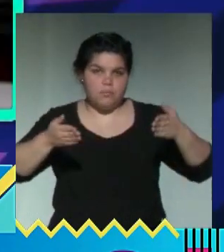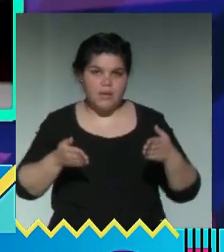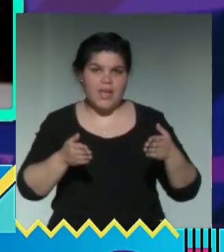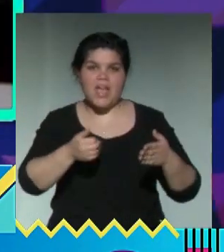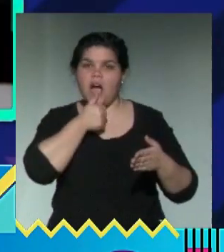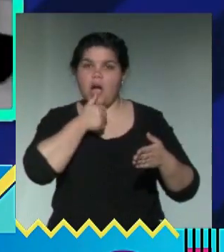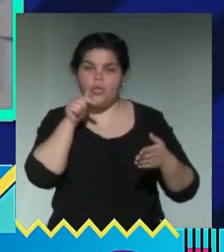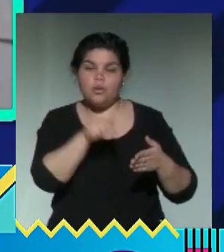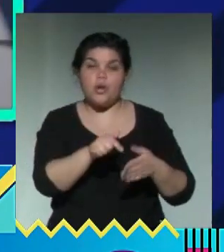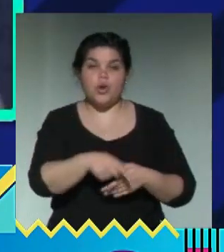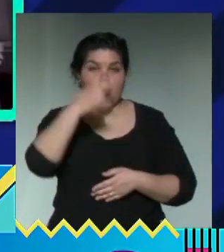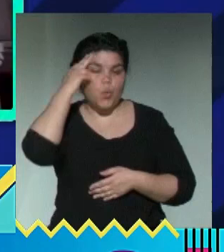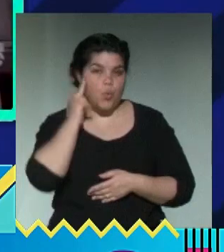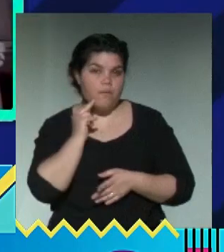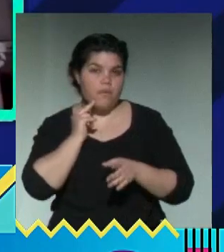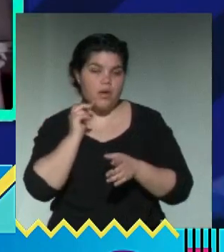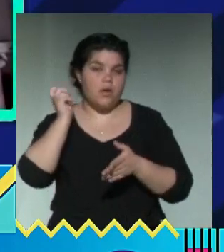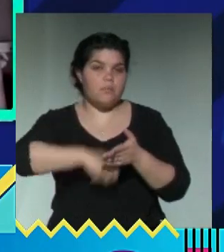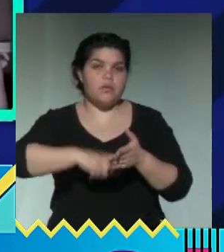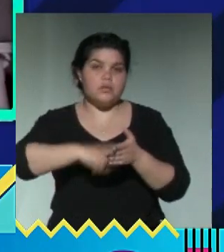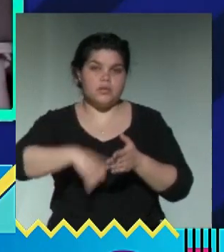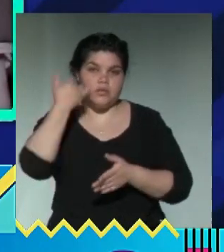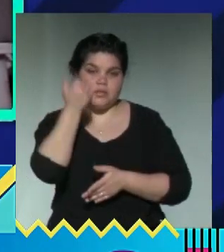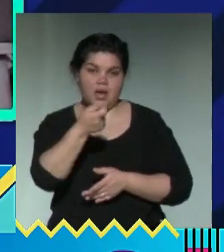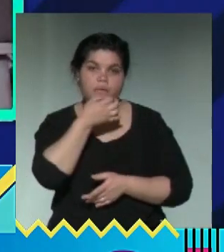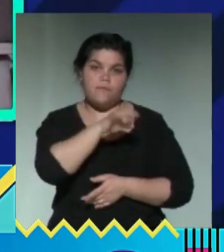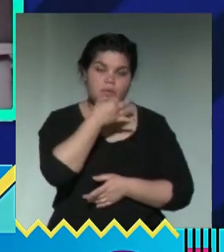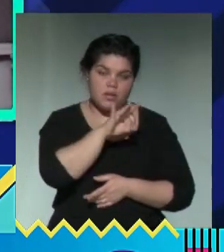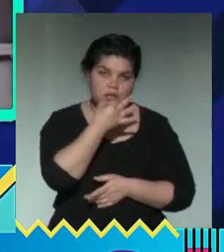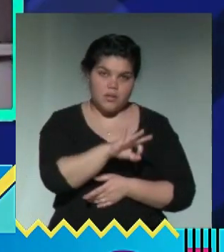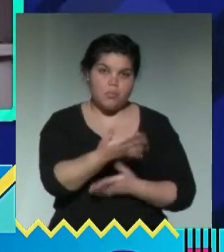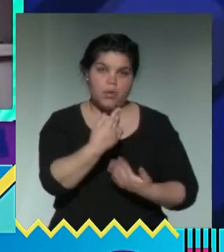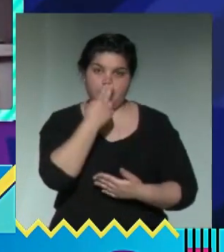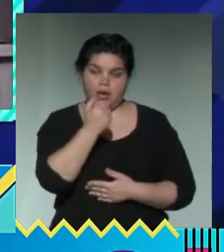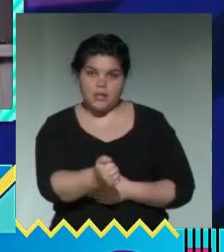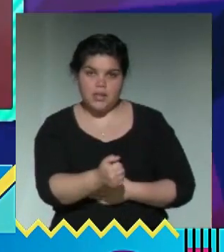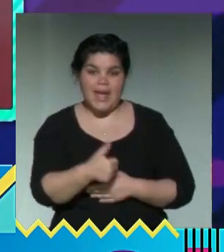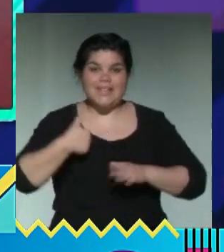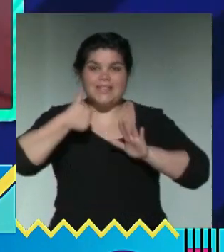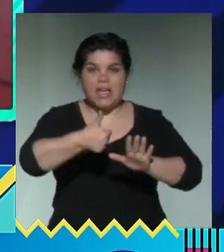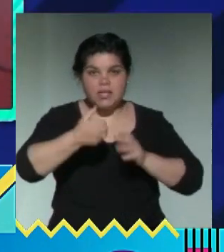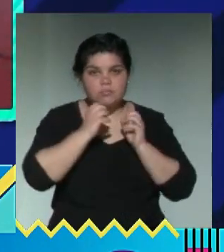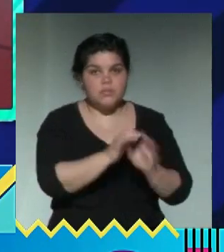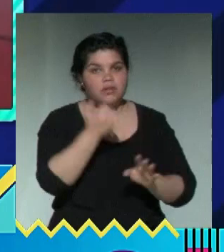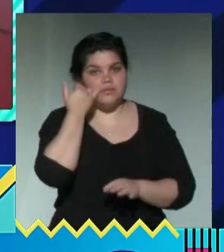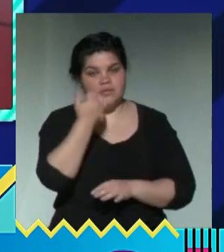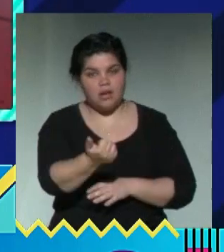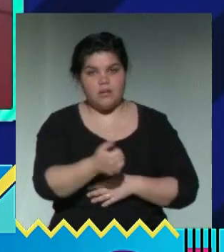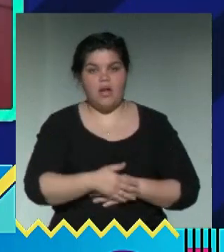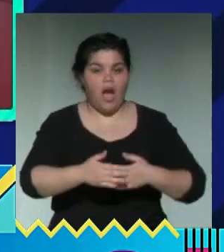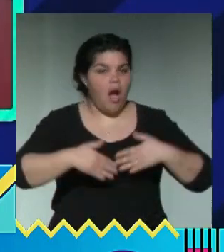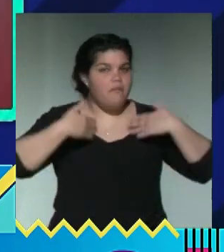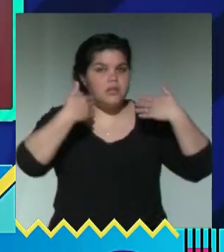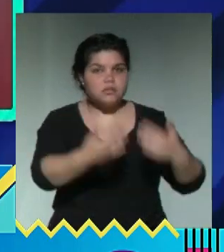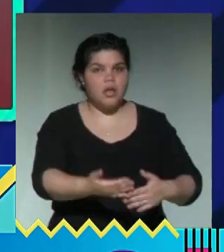están contratados ya para vender su energía al CAMESA, hay 6 que están arrancados, están con un grado de avance